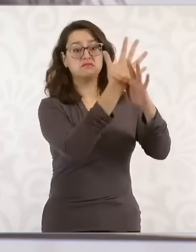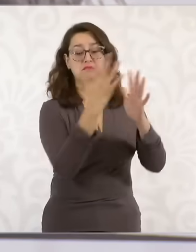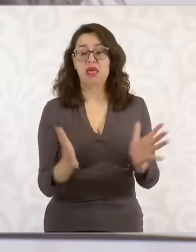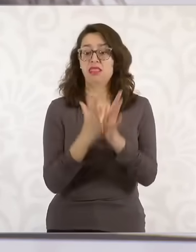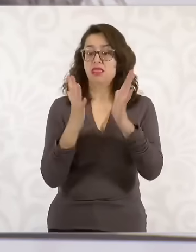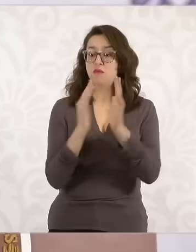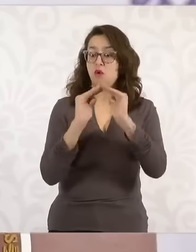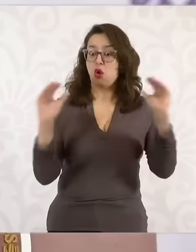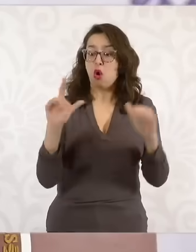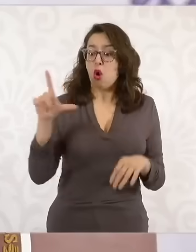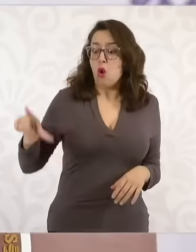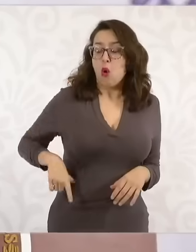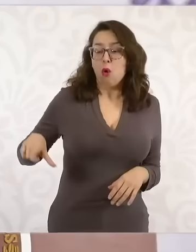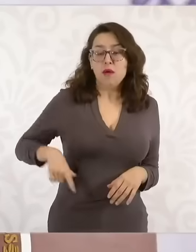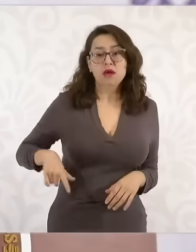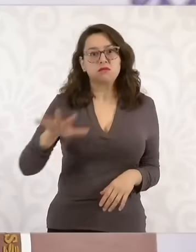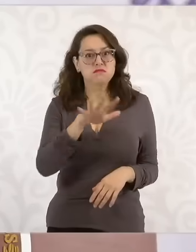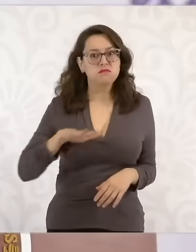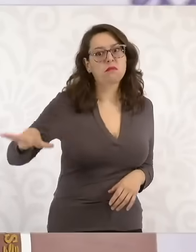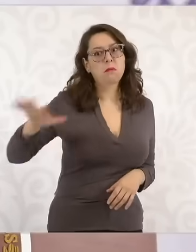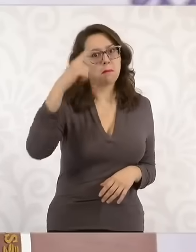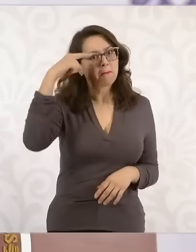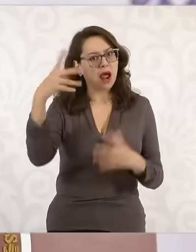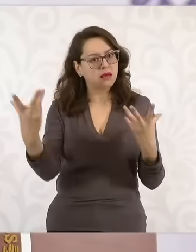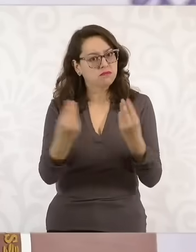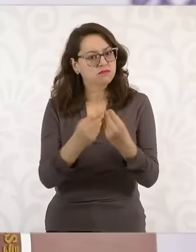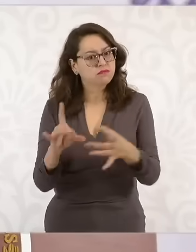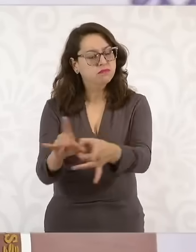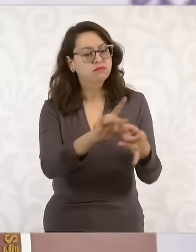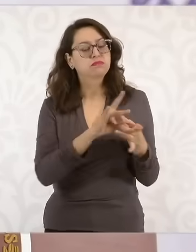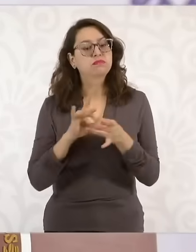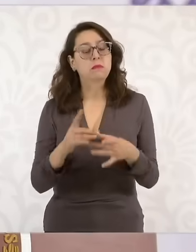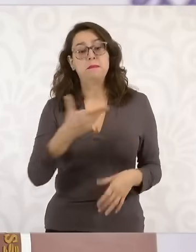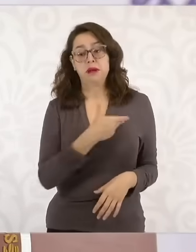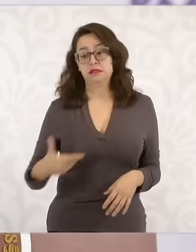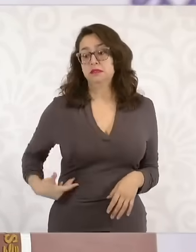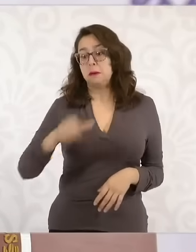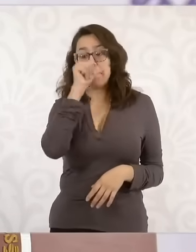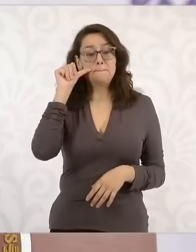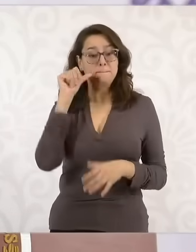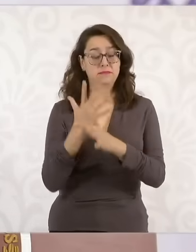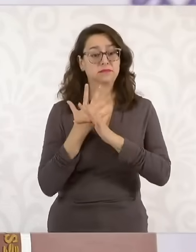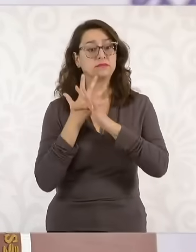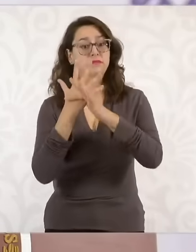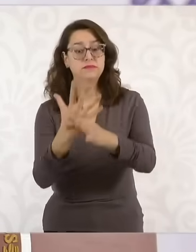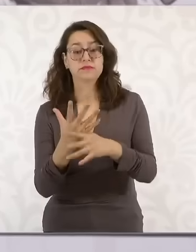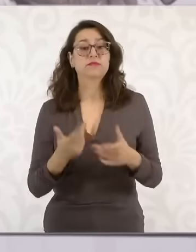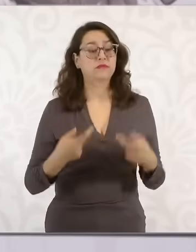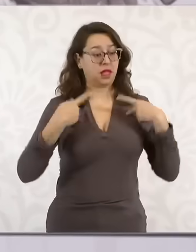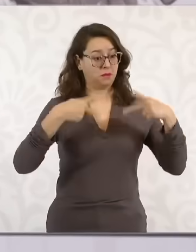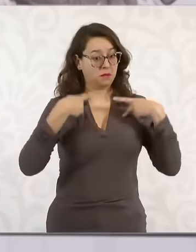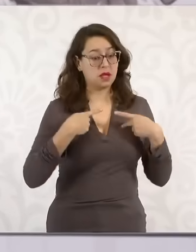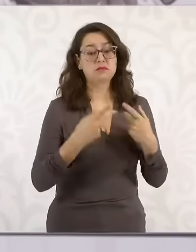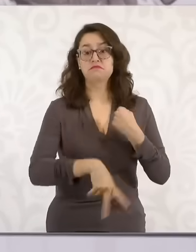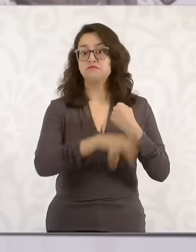pueblo. Benito Juárez estableció claramente que entre los individuos como entre las naciones, el respeto